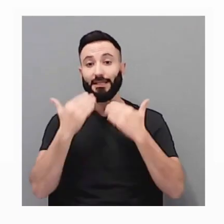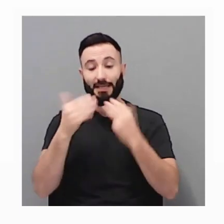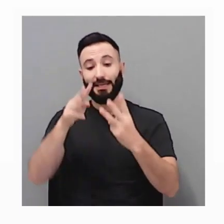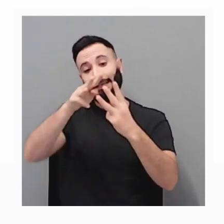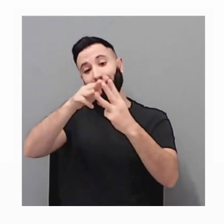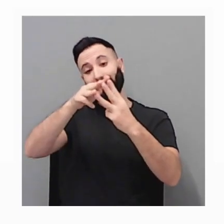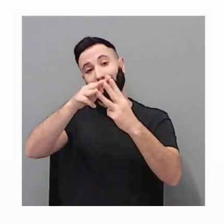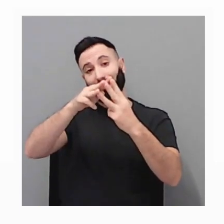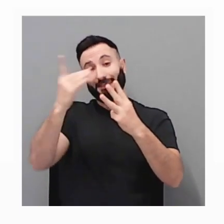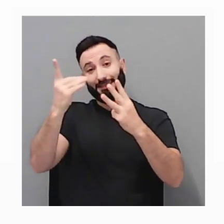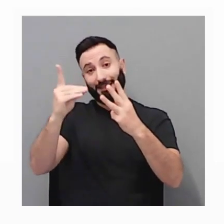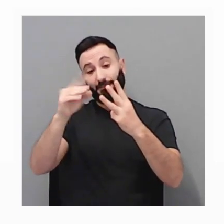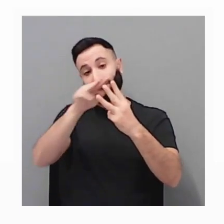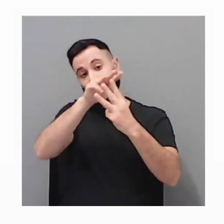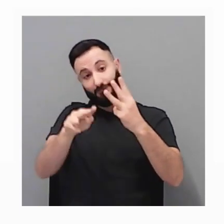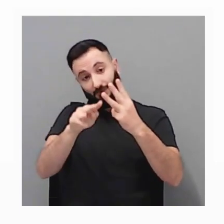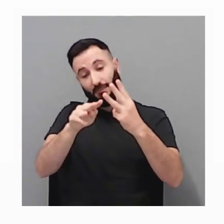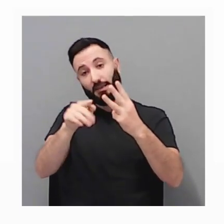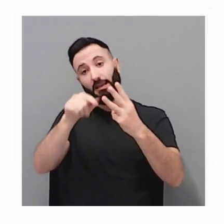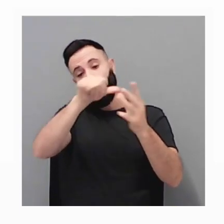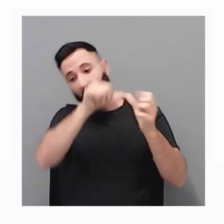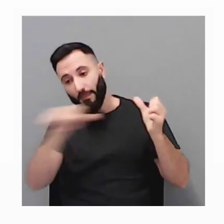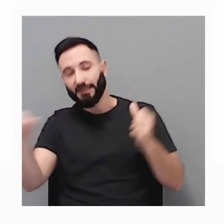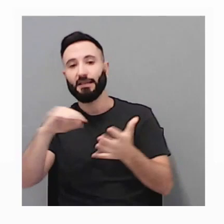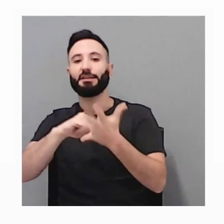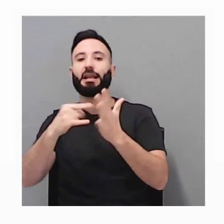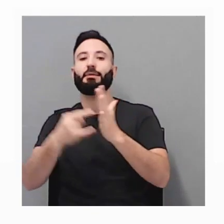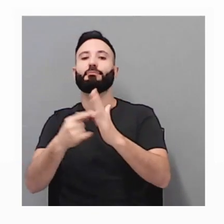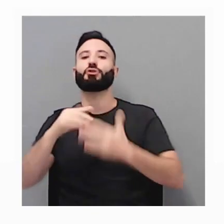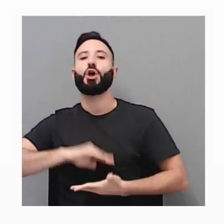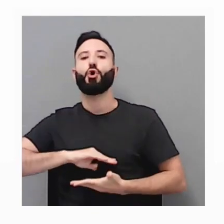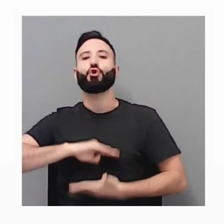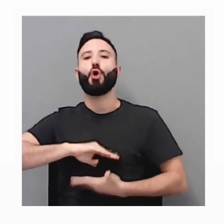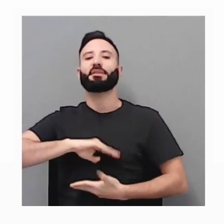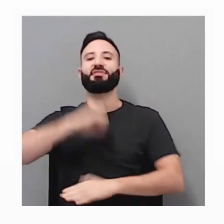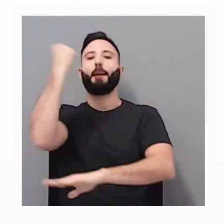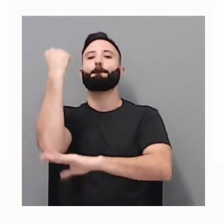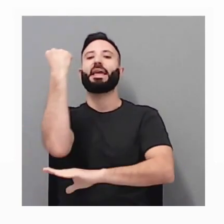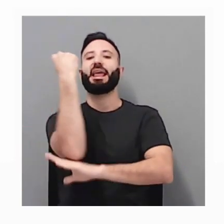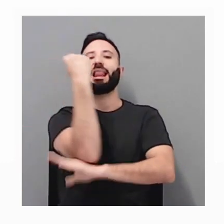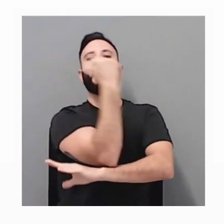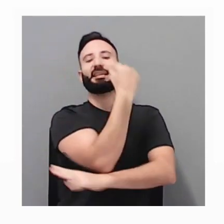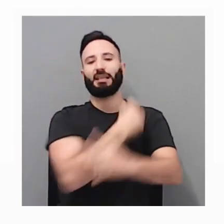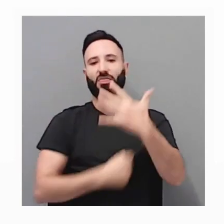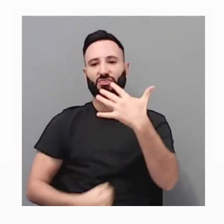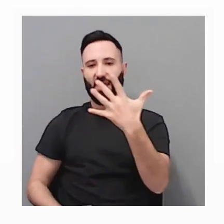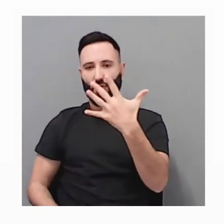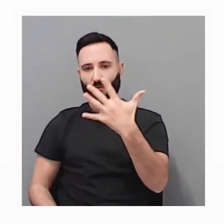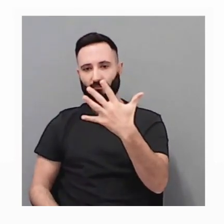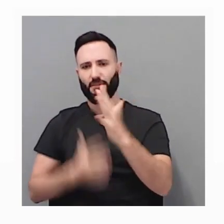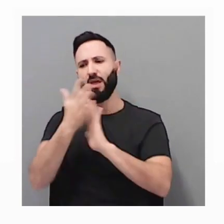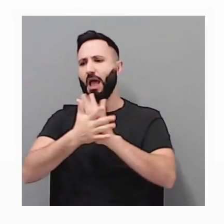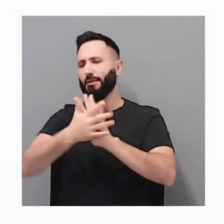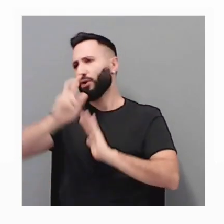dimensiones trabajamos en el método 5 competencias, 5 pilares. Y podríamos hablar de otros como